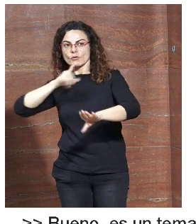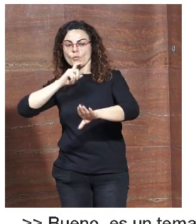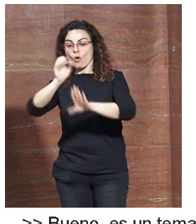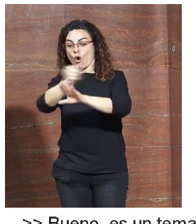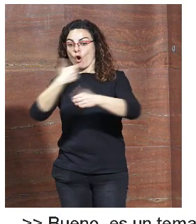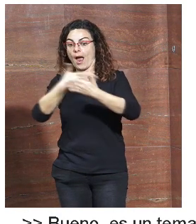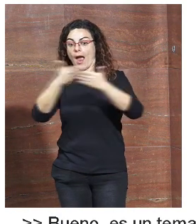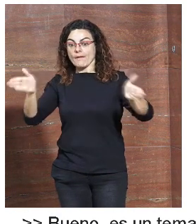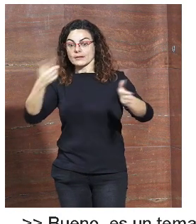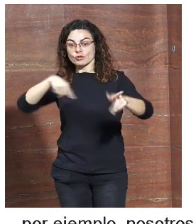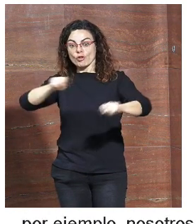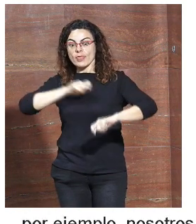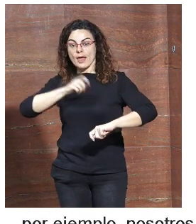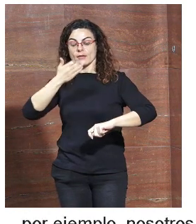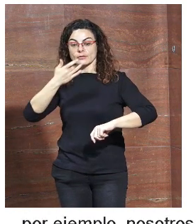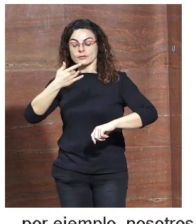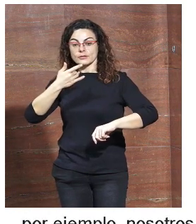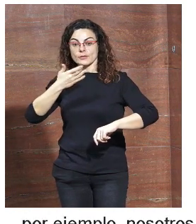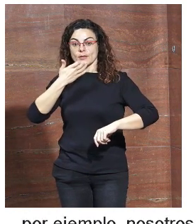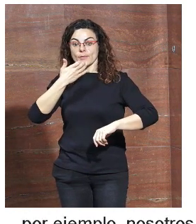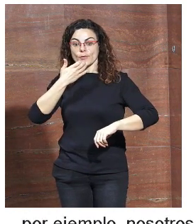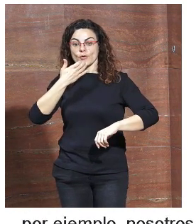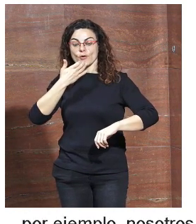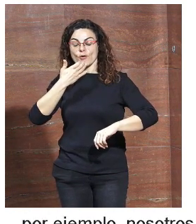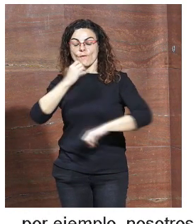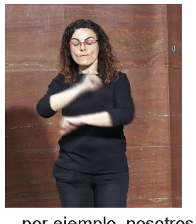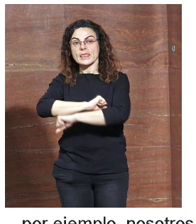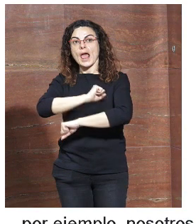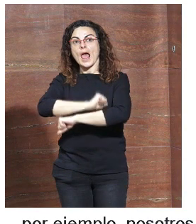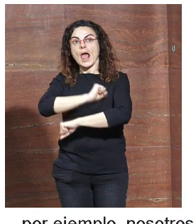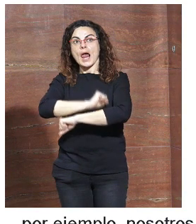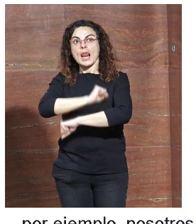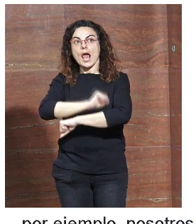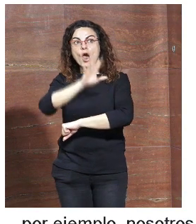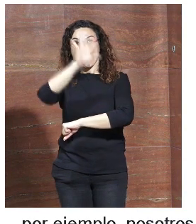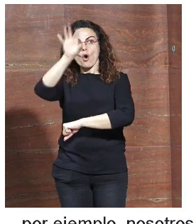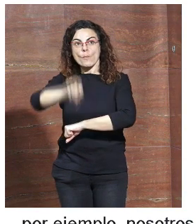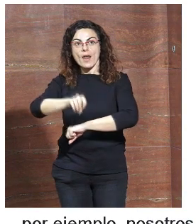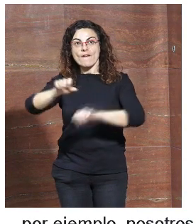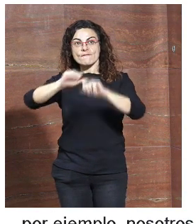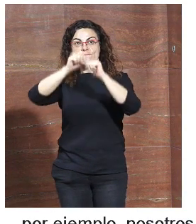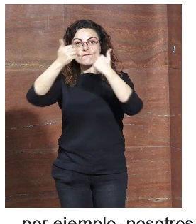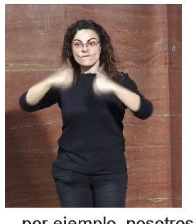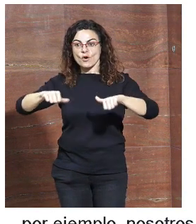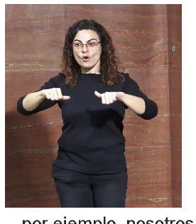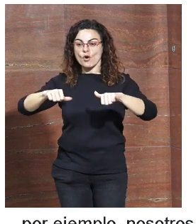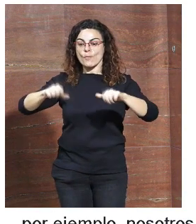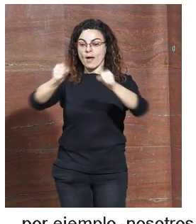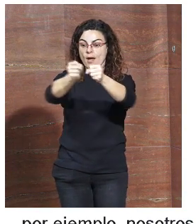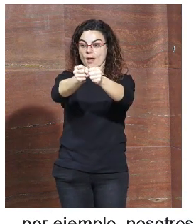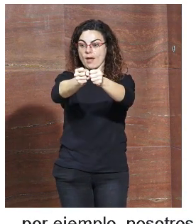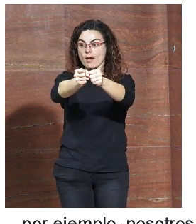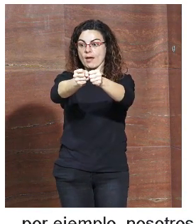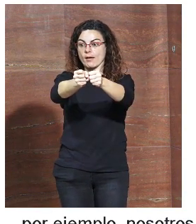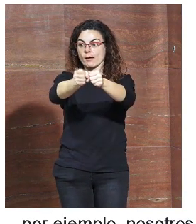gran descubrimiento cuando descubrimos que las ventanas se podían comprar y poner de forma abatible, porque eso